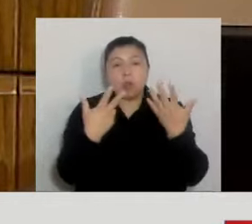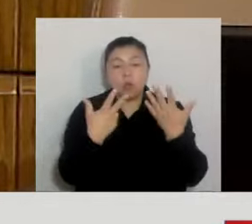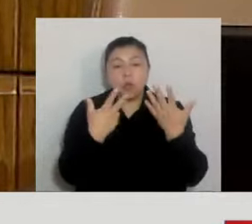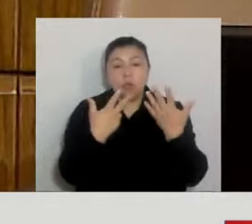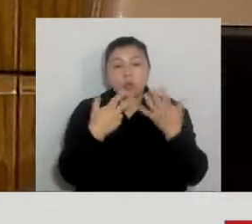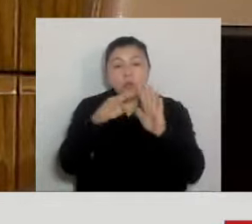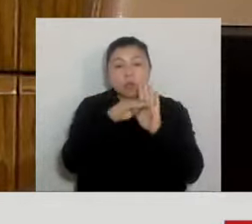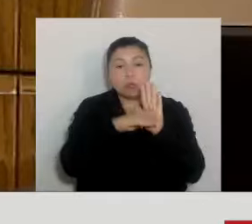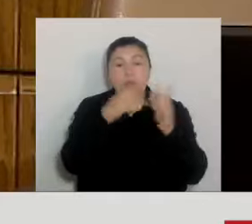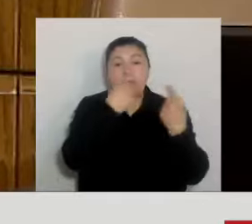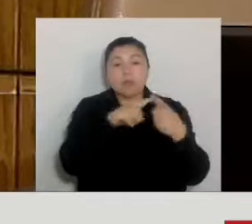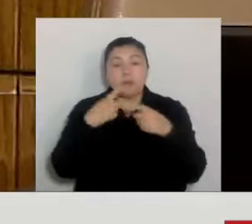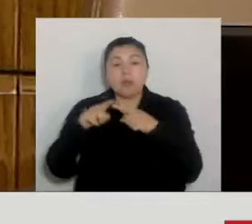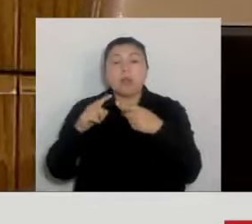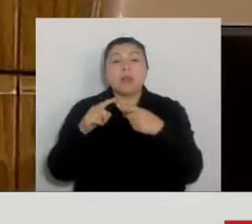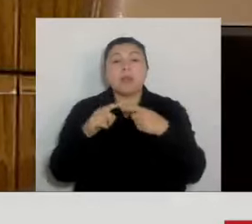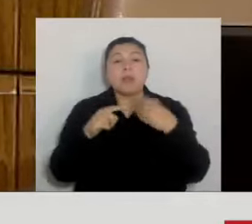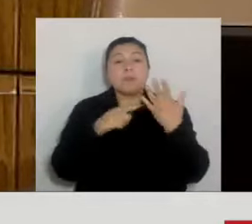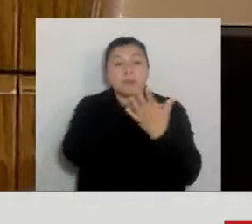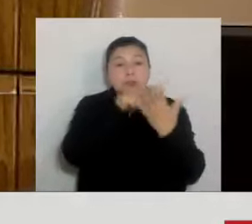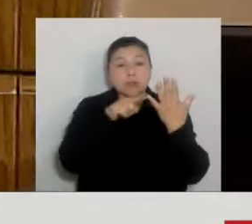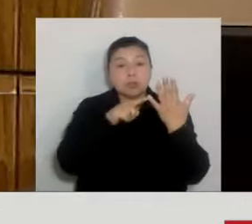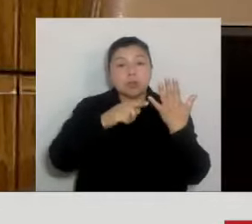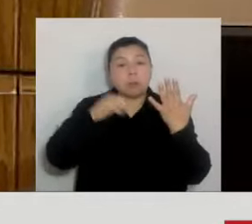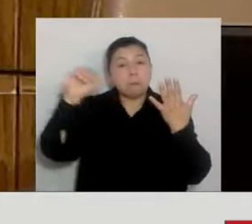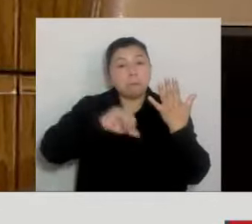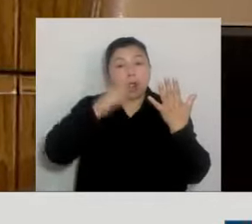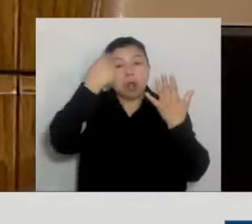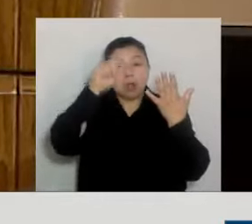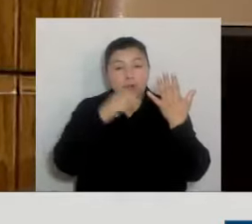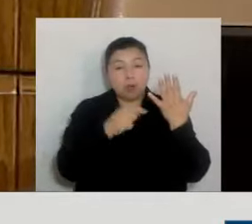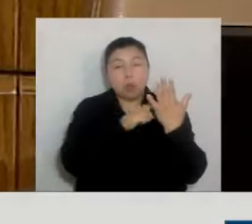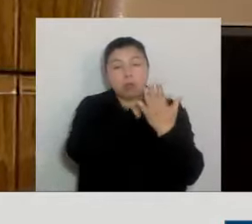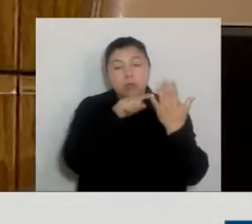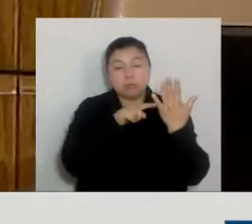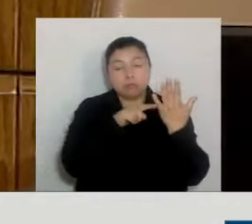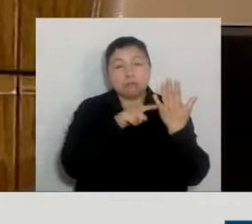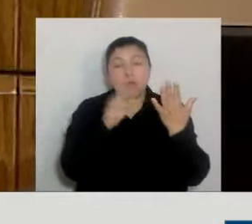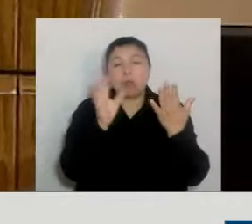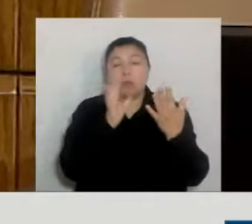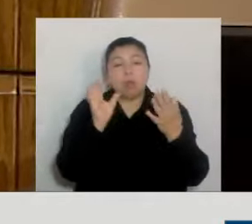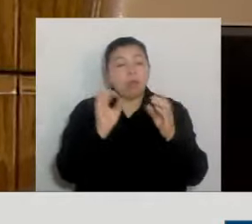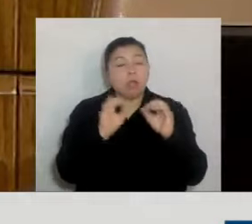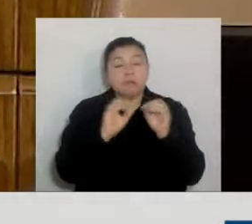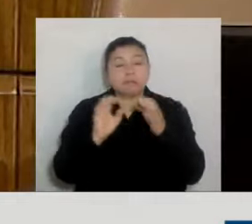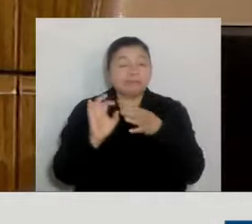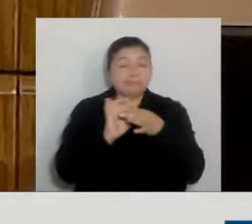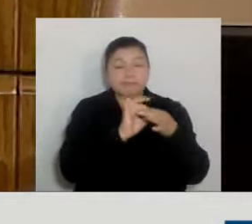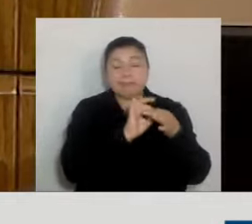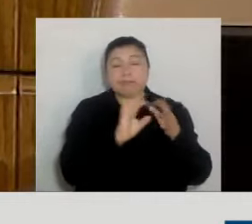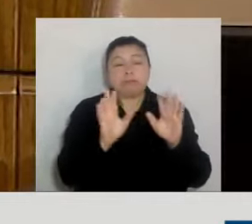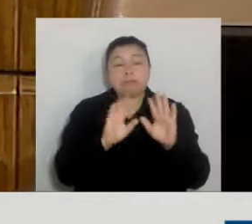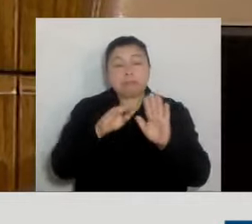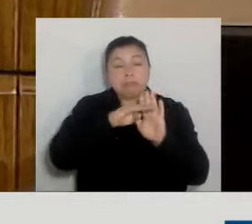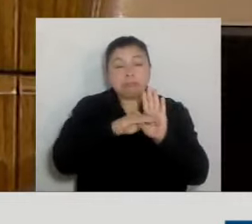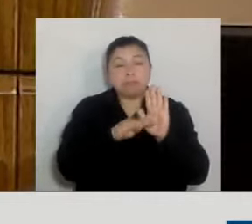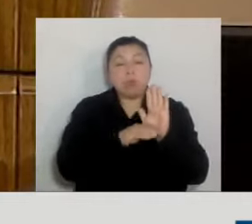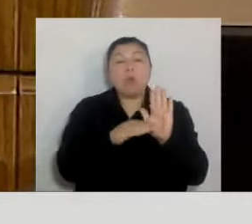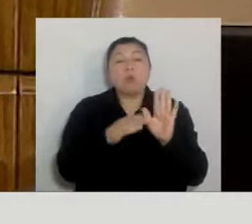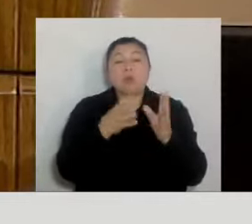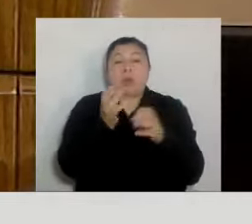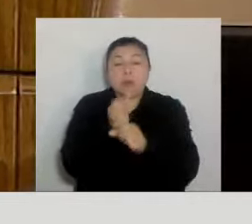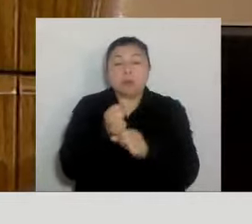distintos de los cuales cinco estaban mal evaluados y no se tomó ninguna consecuencia eh Y no se tomó ninguna medida justamente por la presión política que